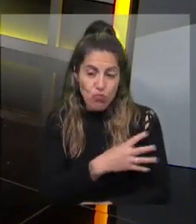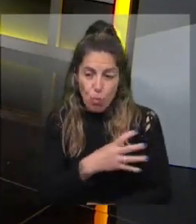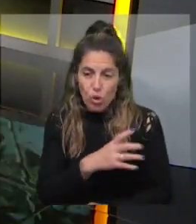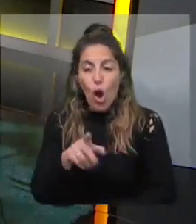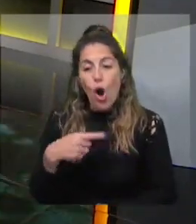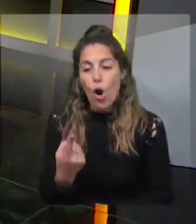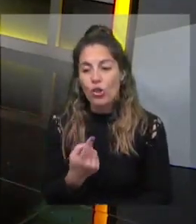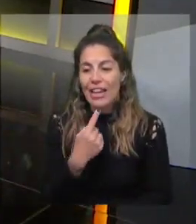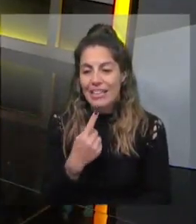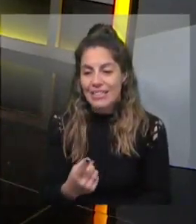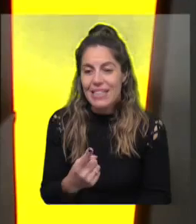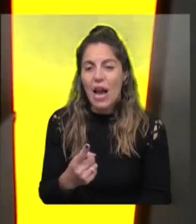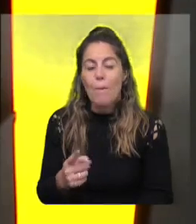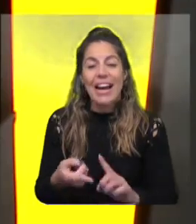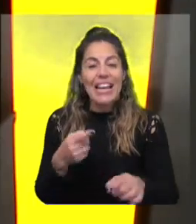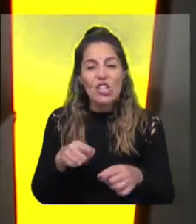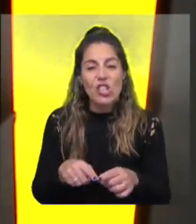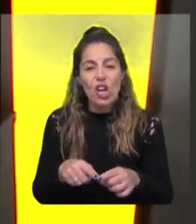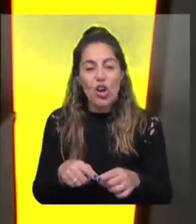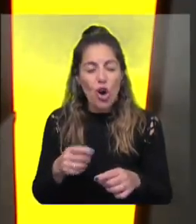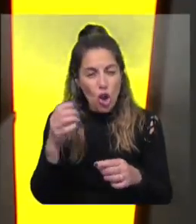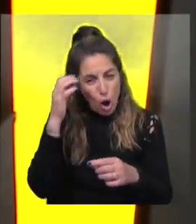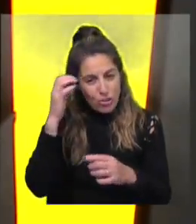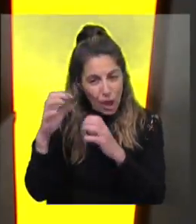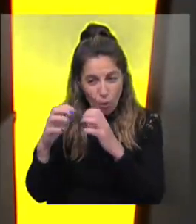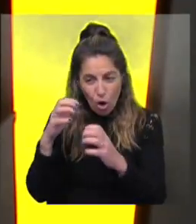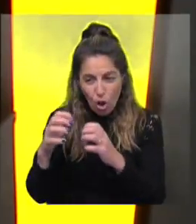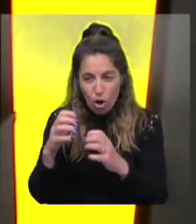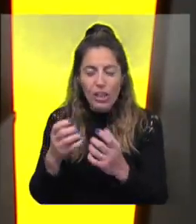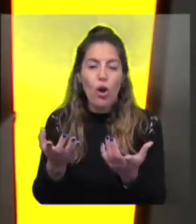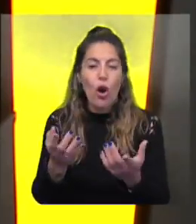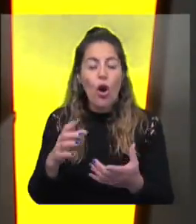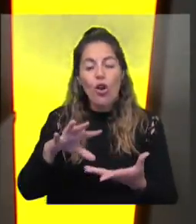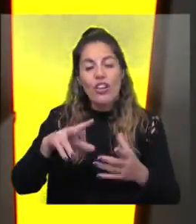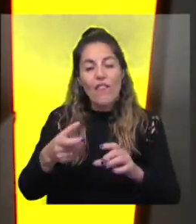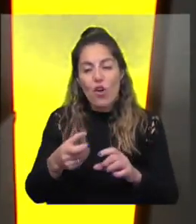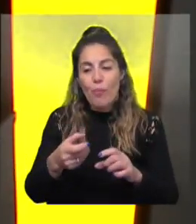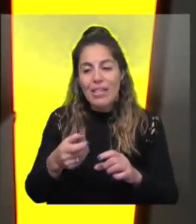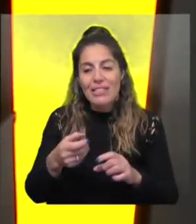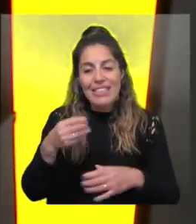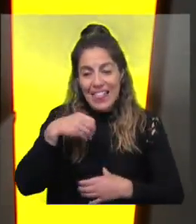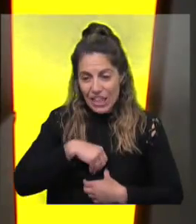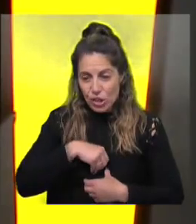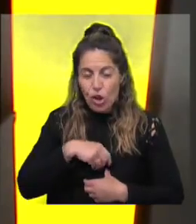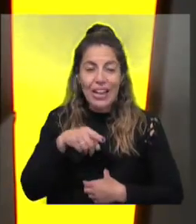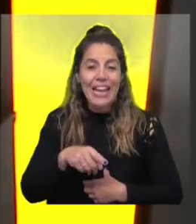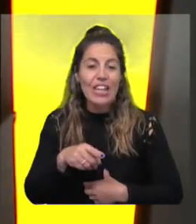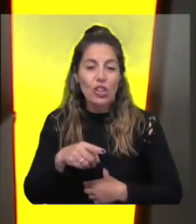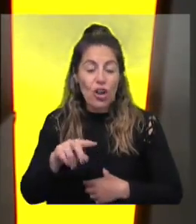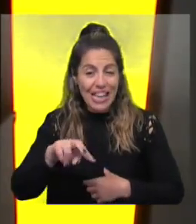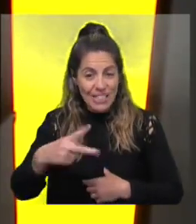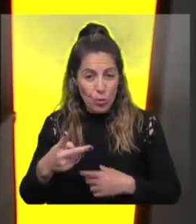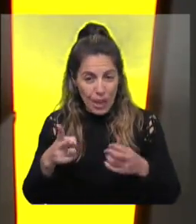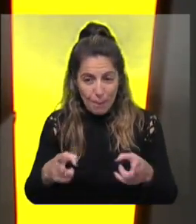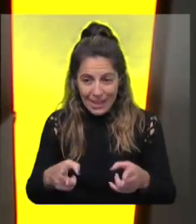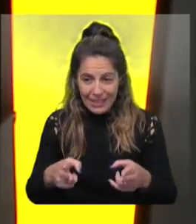bien decías, que tienen que ver más con lo neurológico, ¿no? O con otros aspectos, que justamente de esto va a tratar la segunda parte del